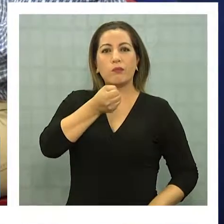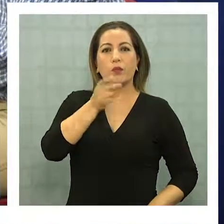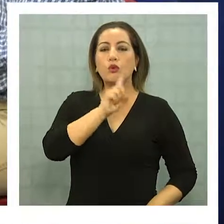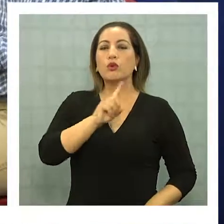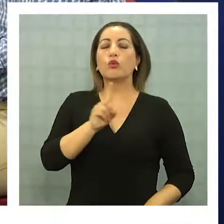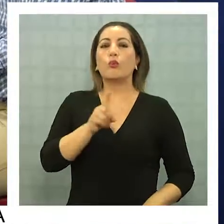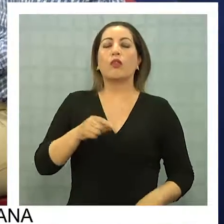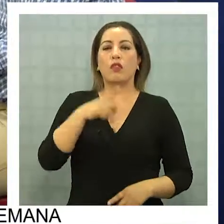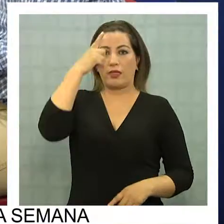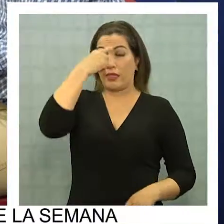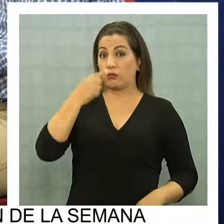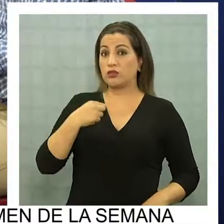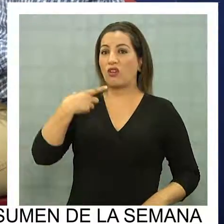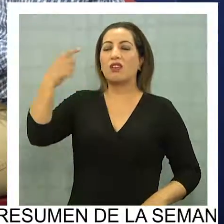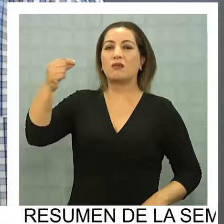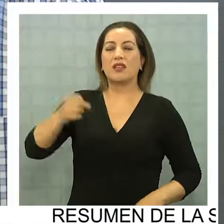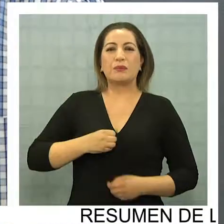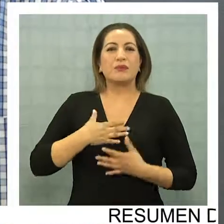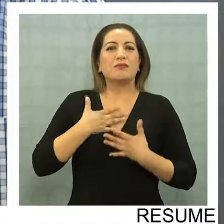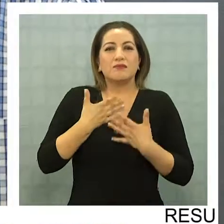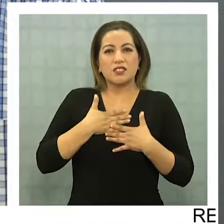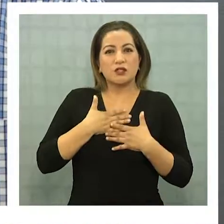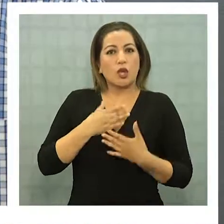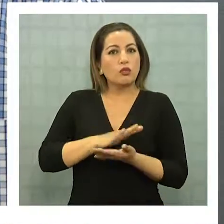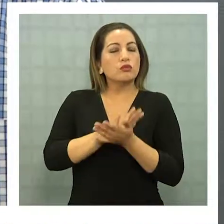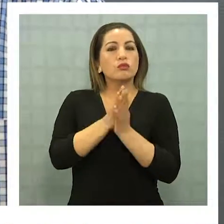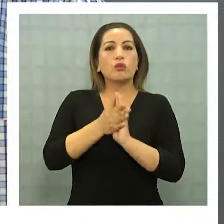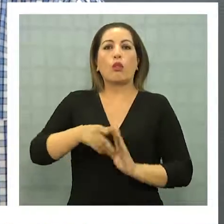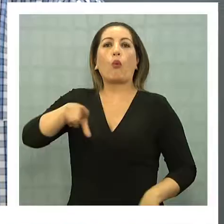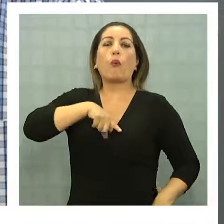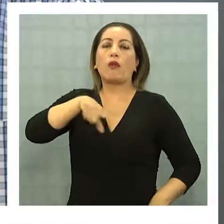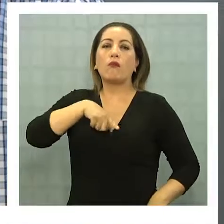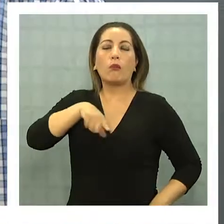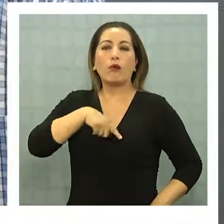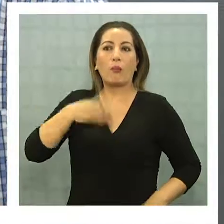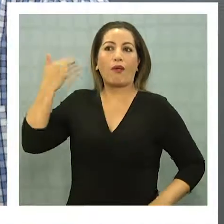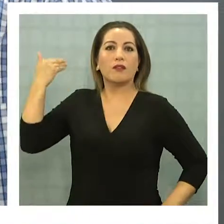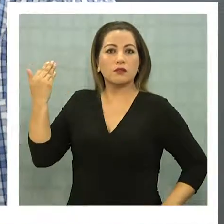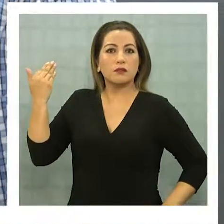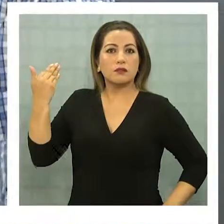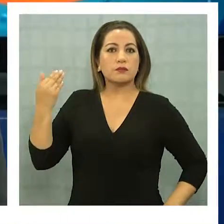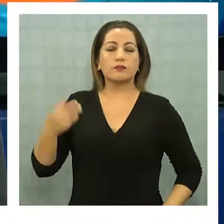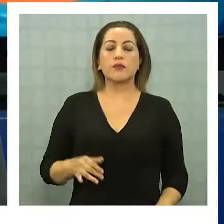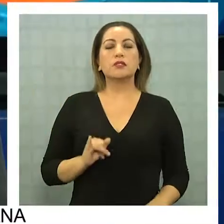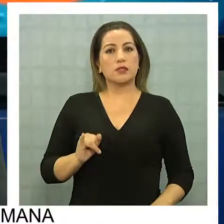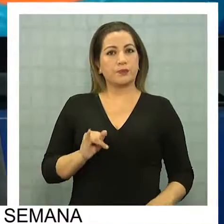puede irse del museo con la sensación de que todos fuimos culpables. Sí.